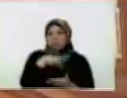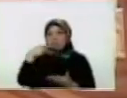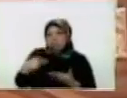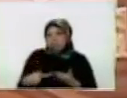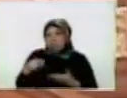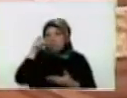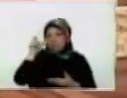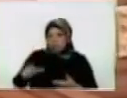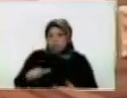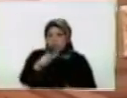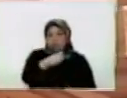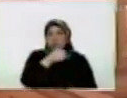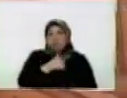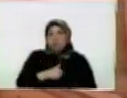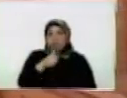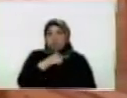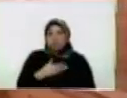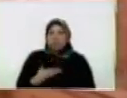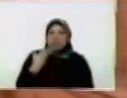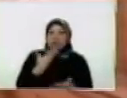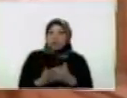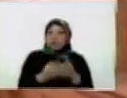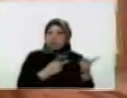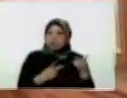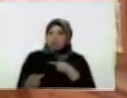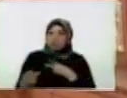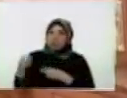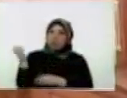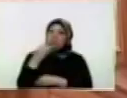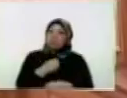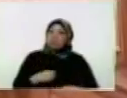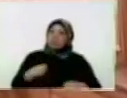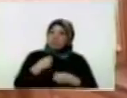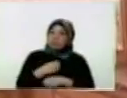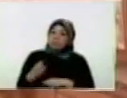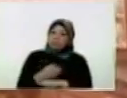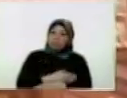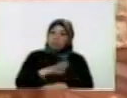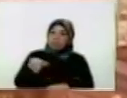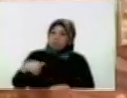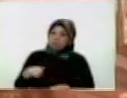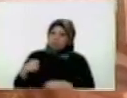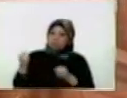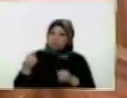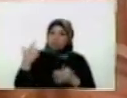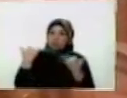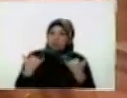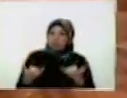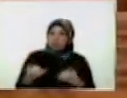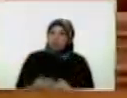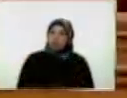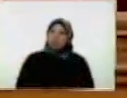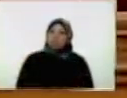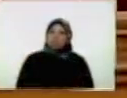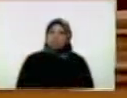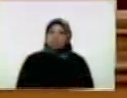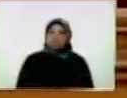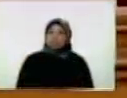Y estamos plenamente agradecidos con la manifestación de solidaridad que han tenido con nosotros. en estos momentos.